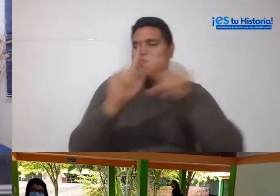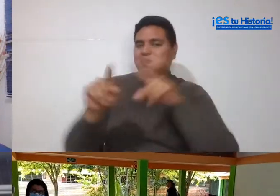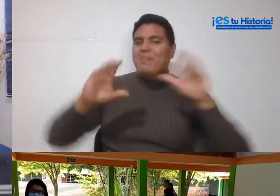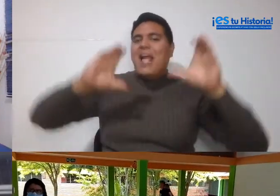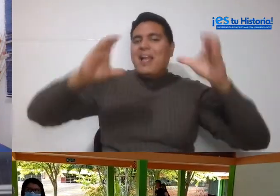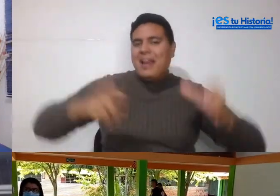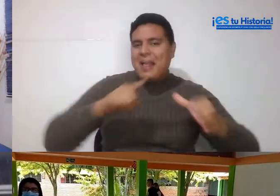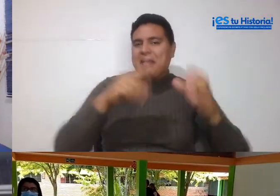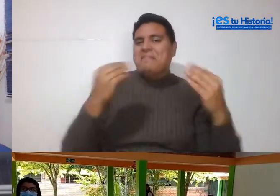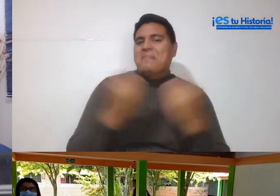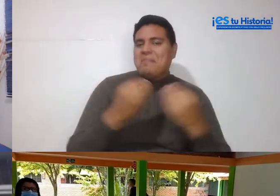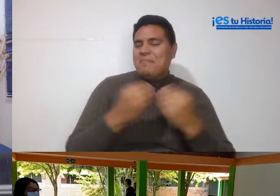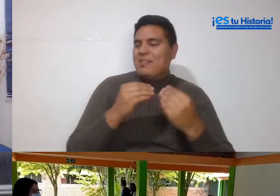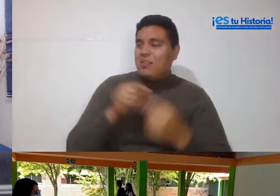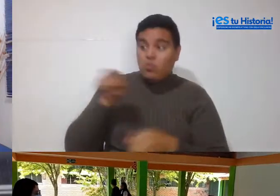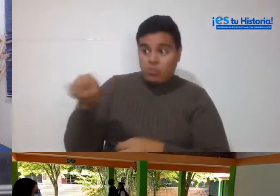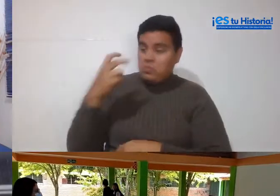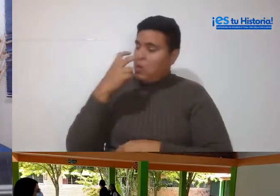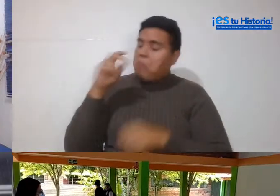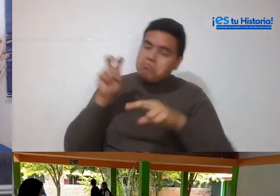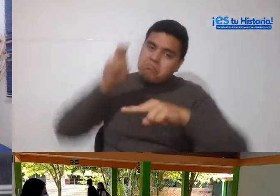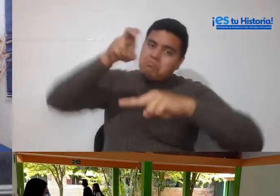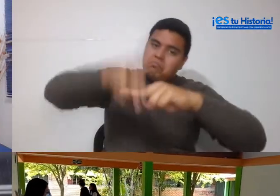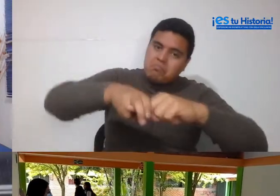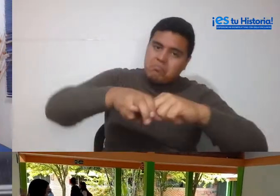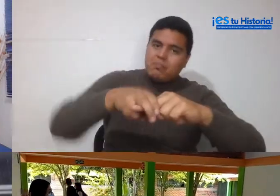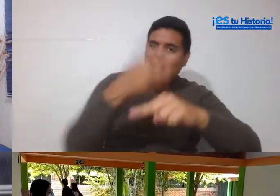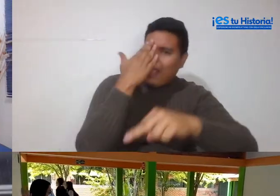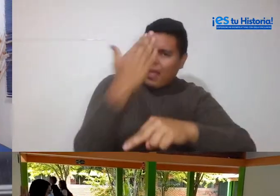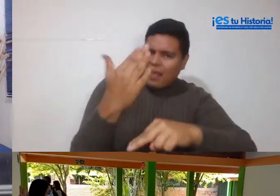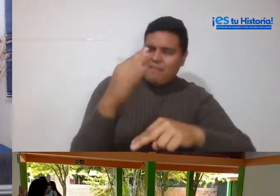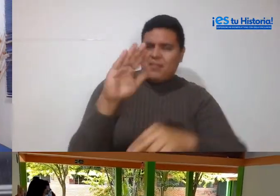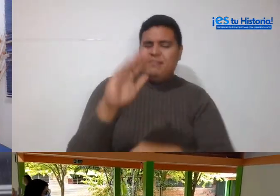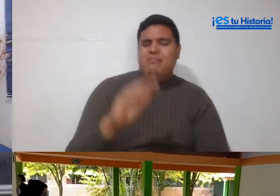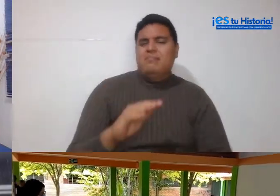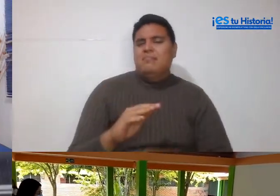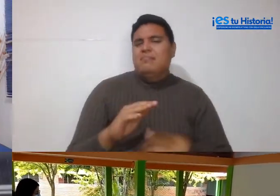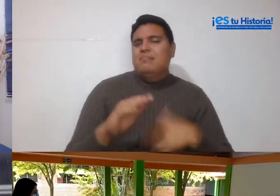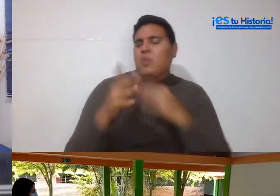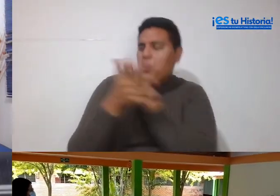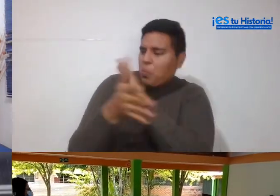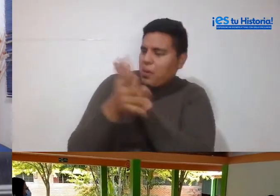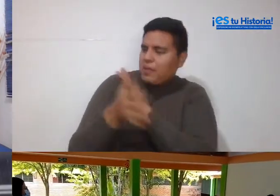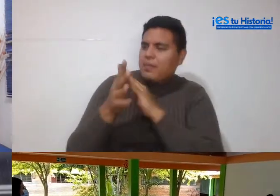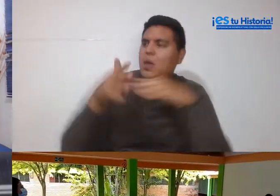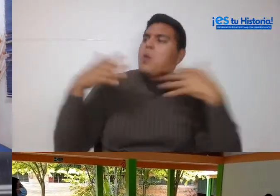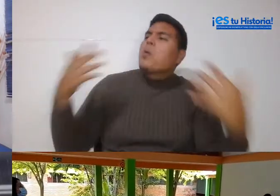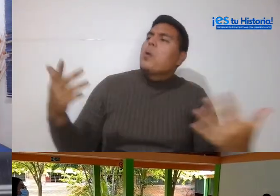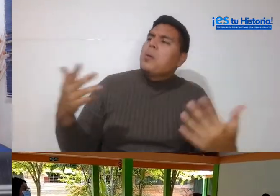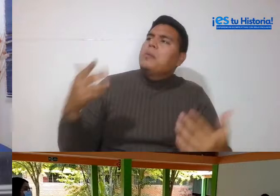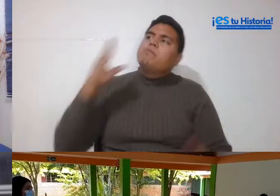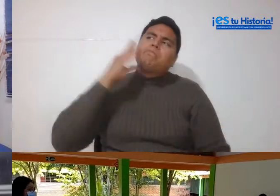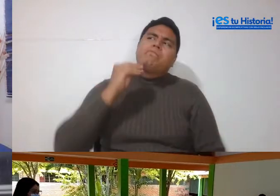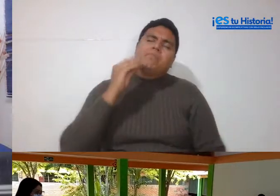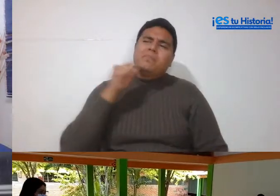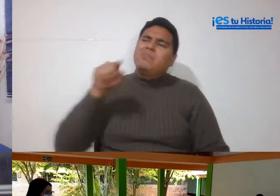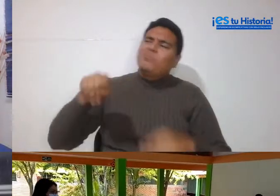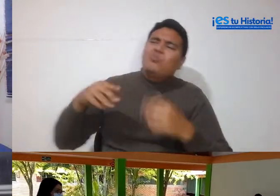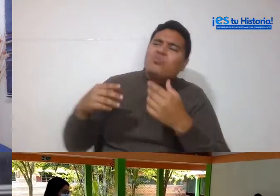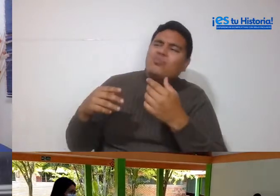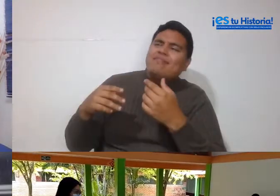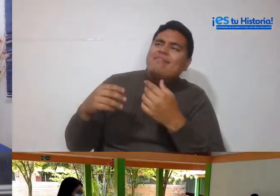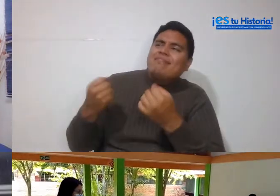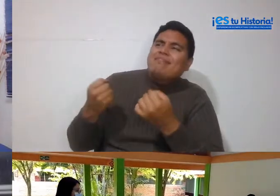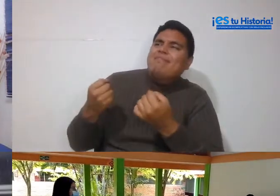Estás en primera fila y cuéntanos también cómo ha sido el aporte tuyo, porque mira lo que estamos hablando ahora también,